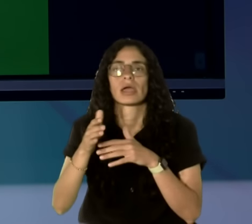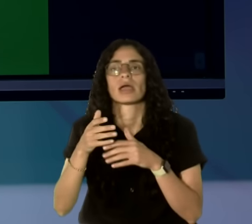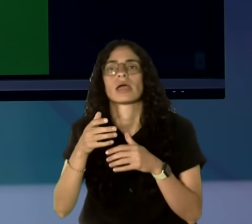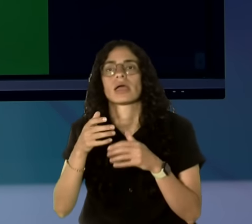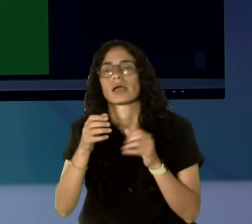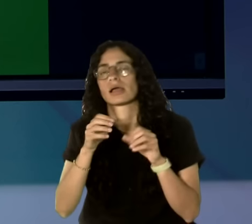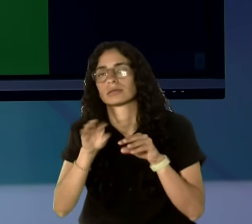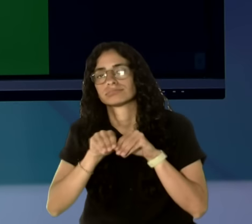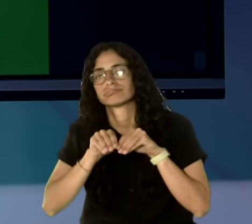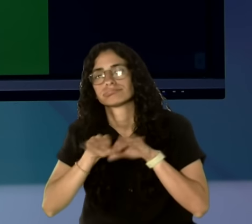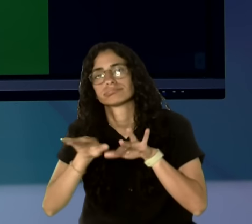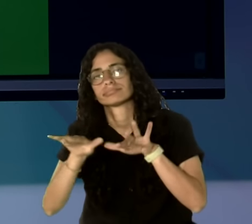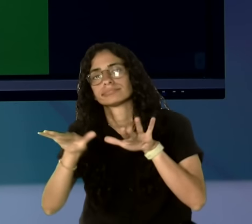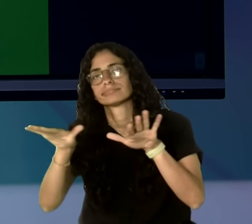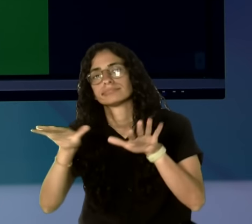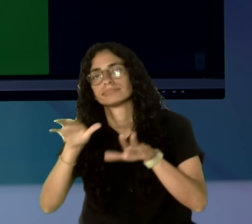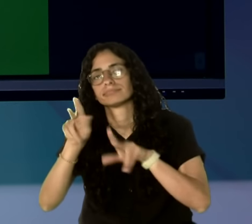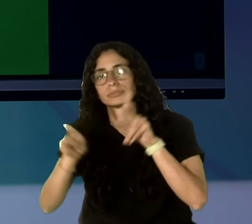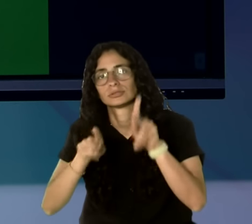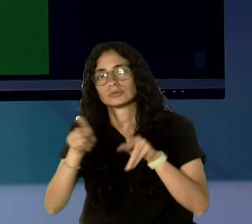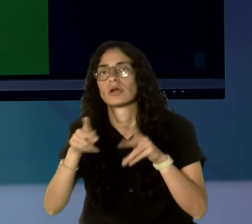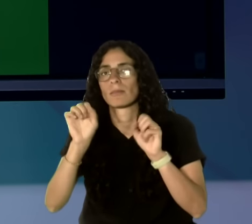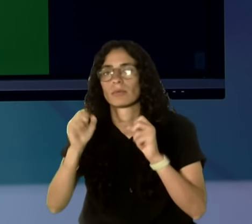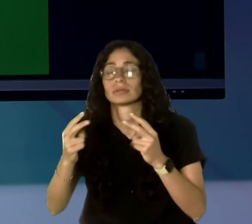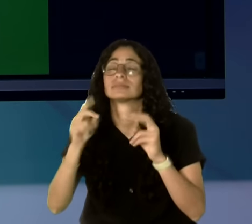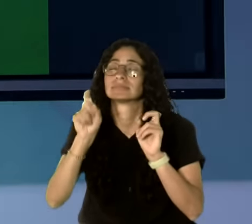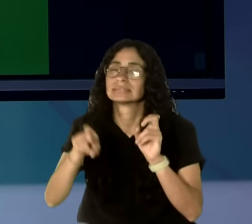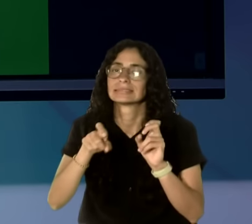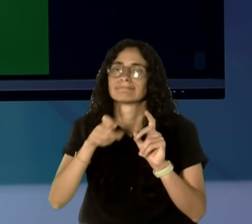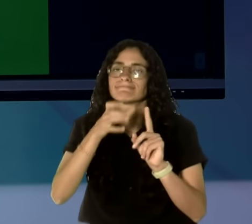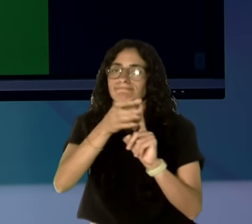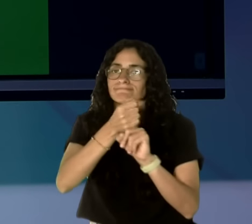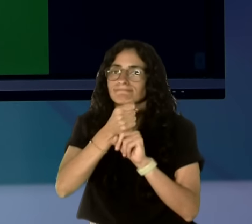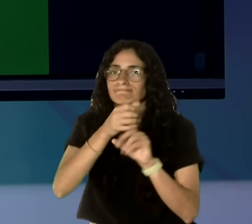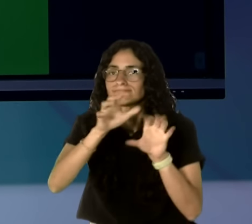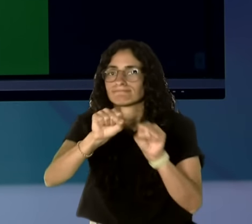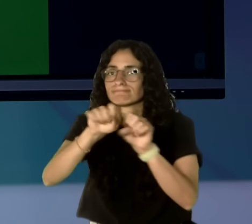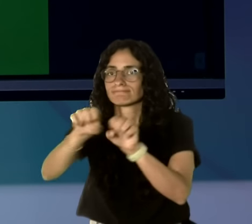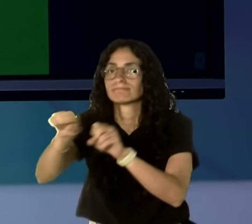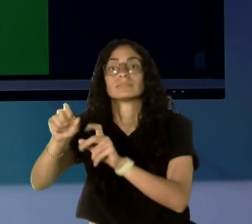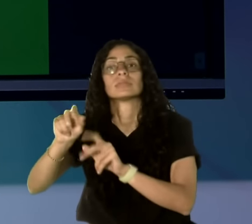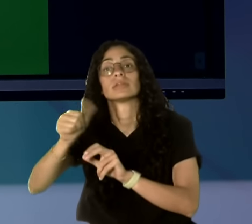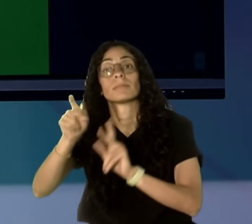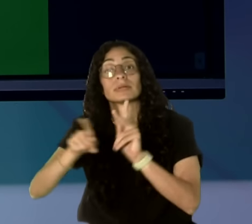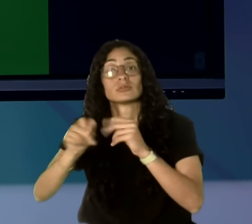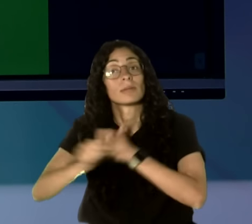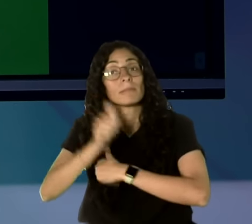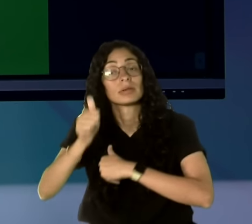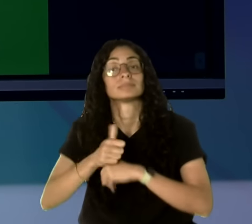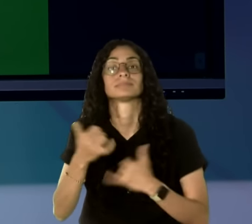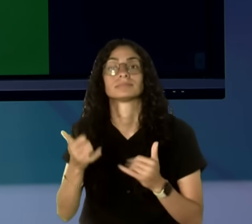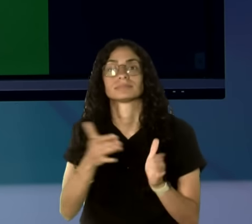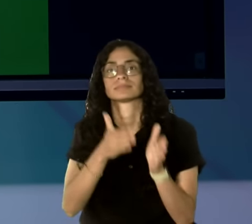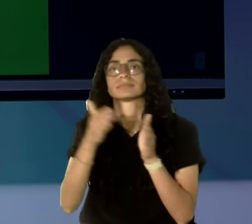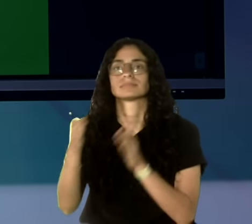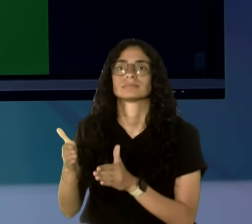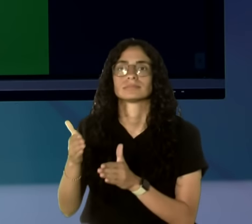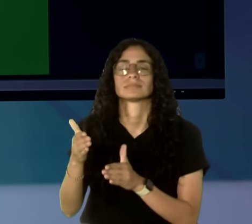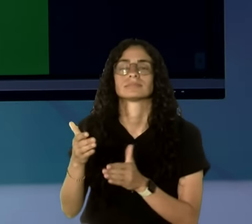envíaselo a todas las personas que más usted pueda tenemos que arrestar estos individuos altamente peligrosos pero de Puerto Rico pasamos al condado de